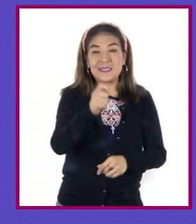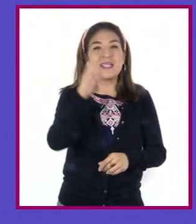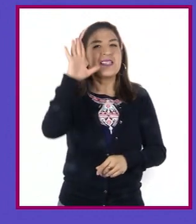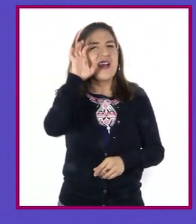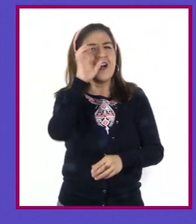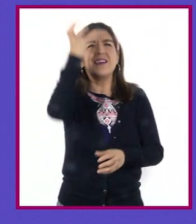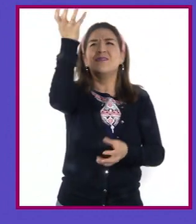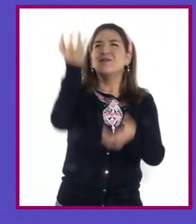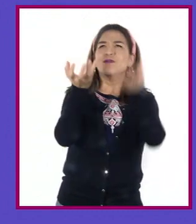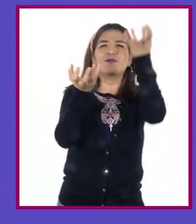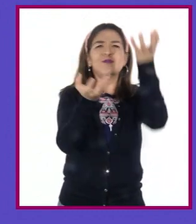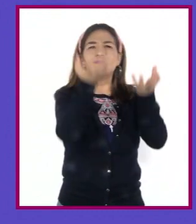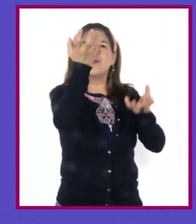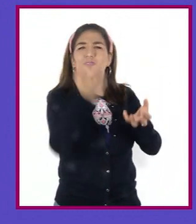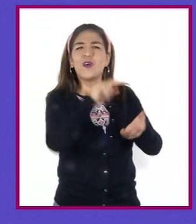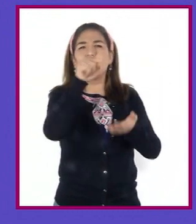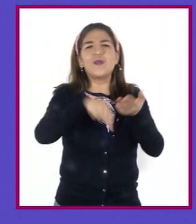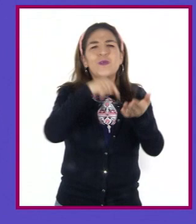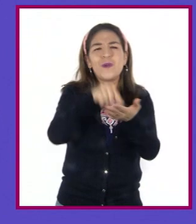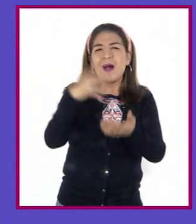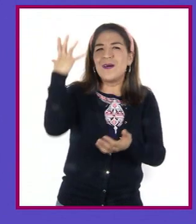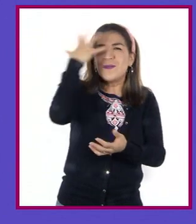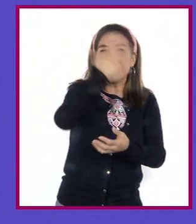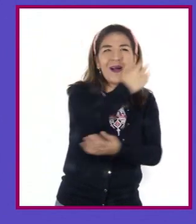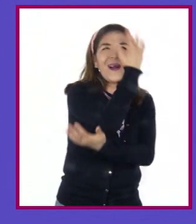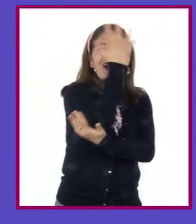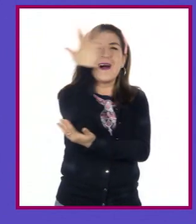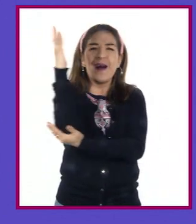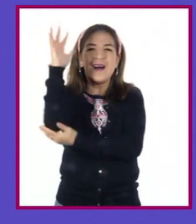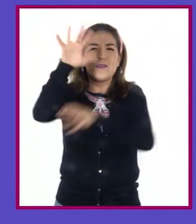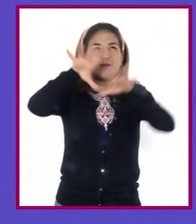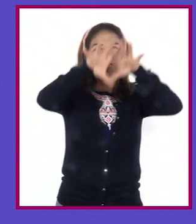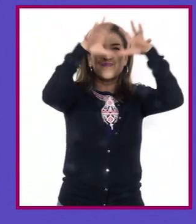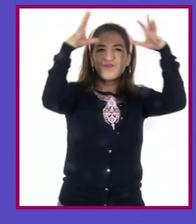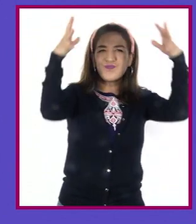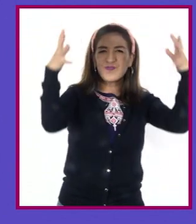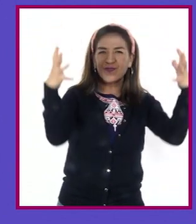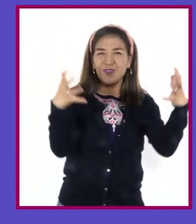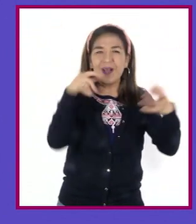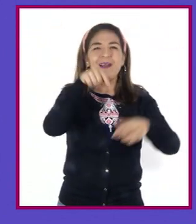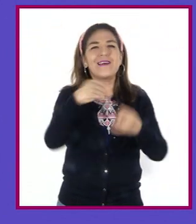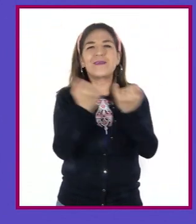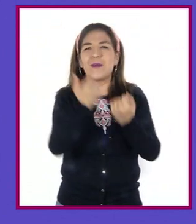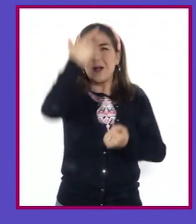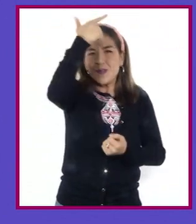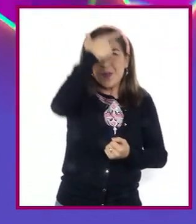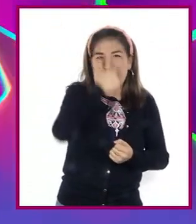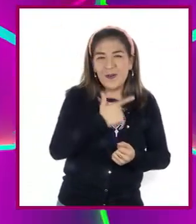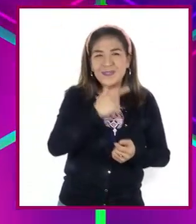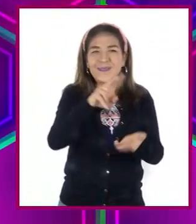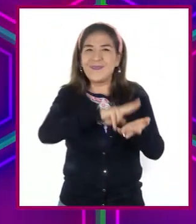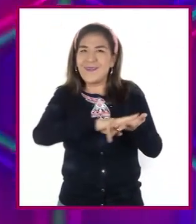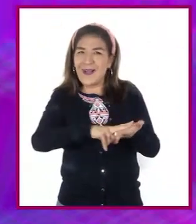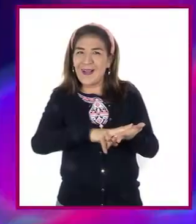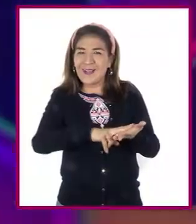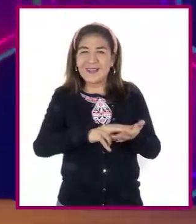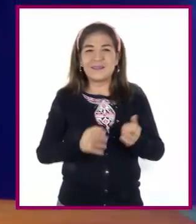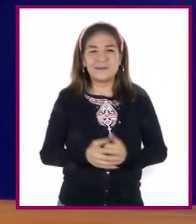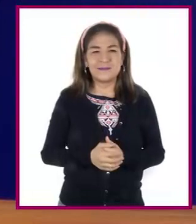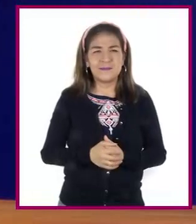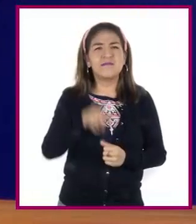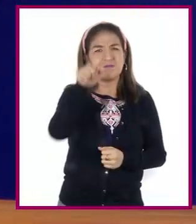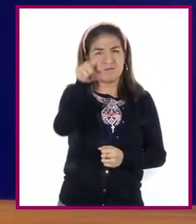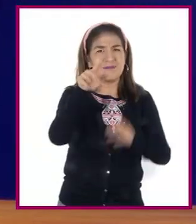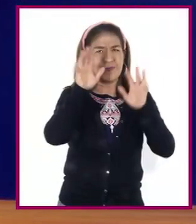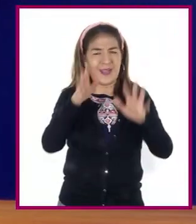a establecer pequeños planetarios en árboles redondos, como la noche, y verdes. ¿Alguna vez